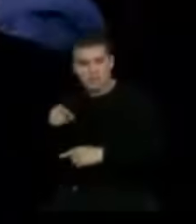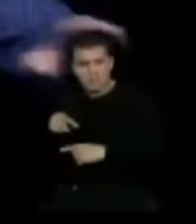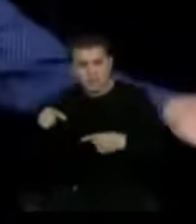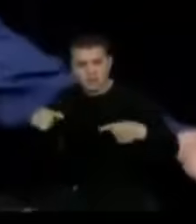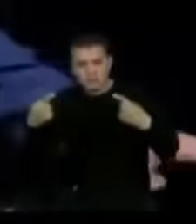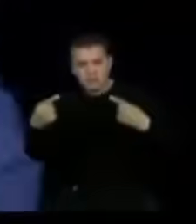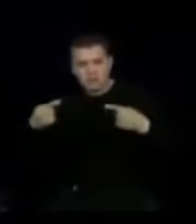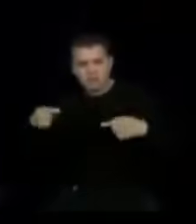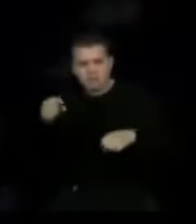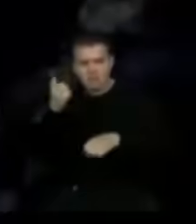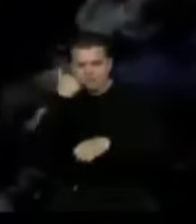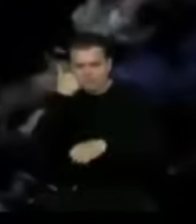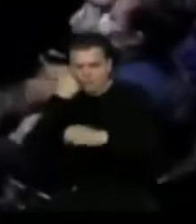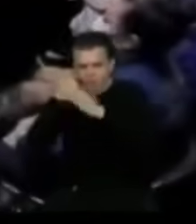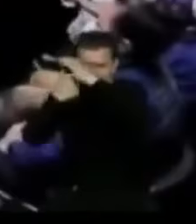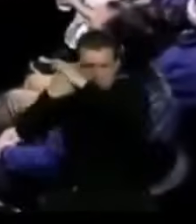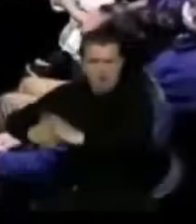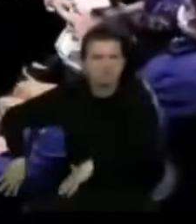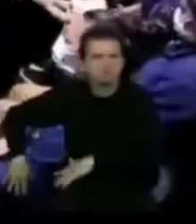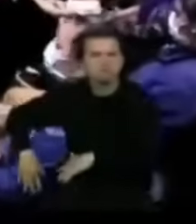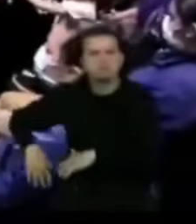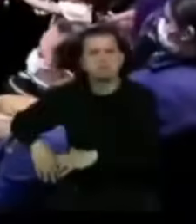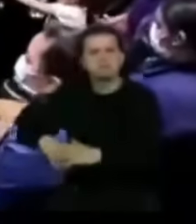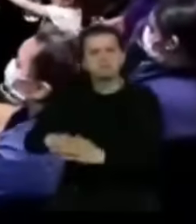enemigo vencido.